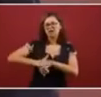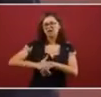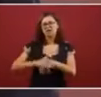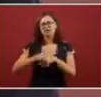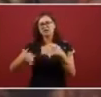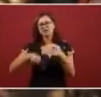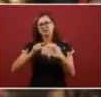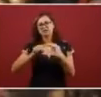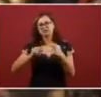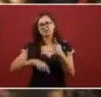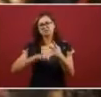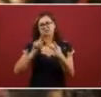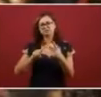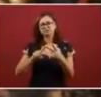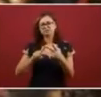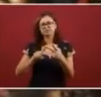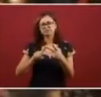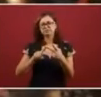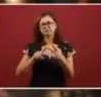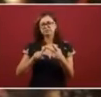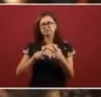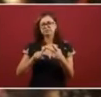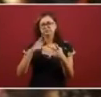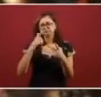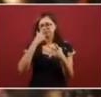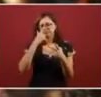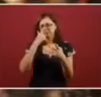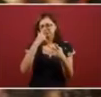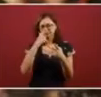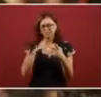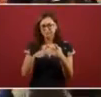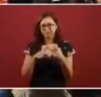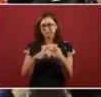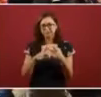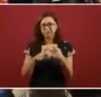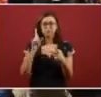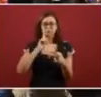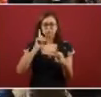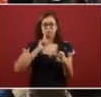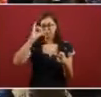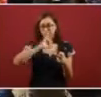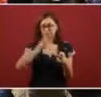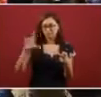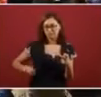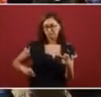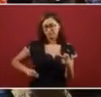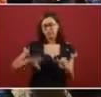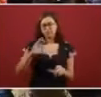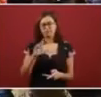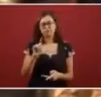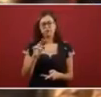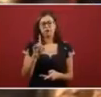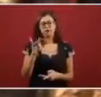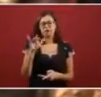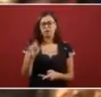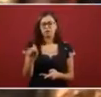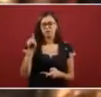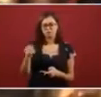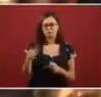Y usted ha hablado mucho sobre que la jefa de gobierno, Claudia Sheinbaum, tiene contacto